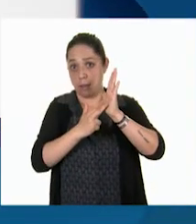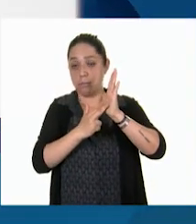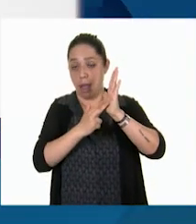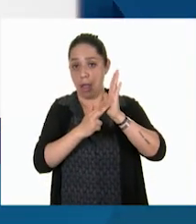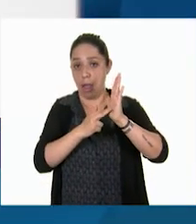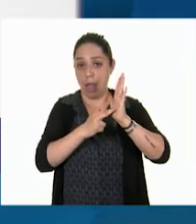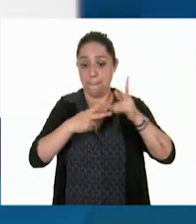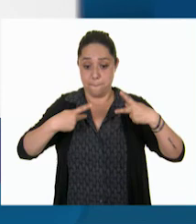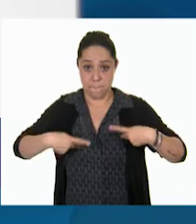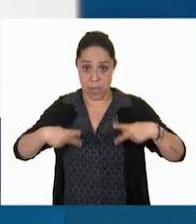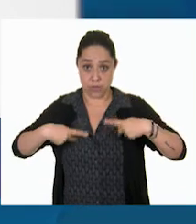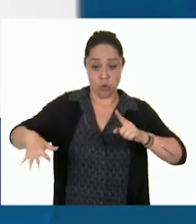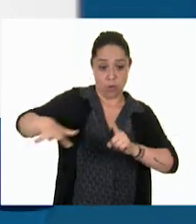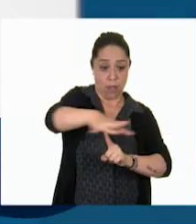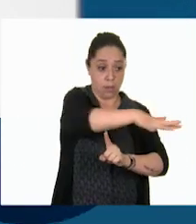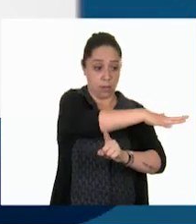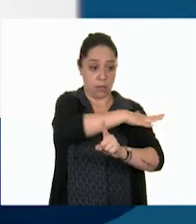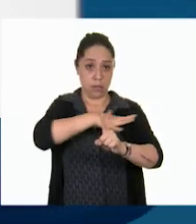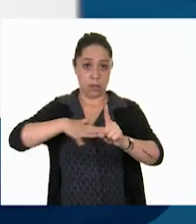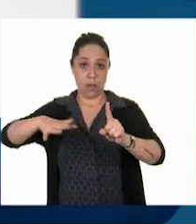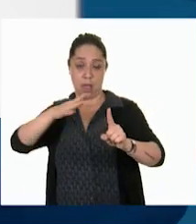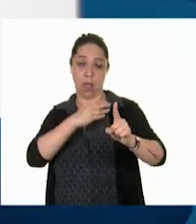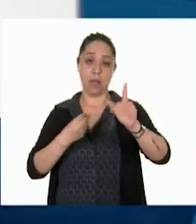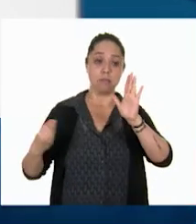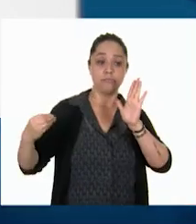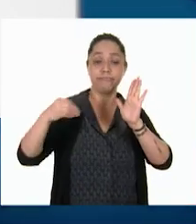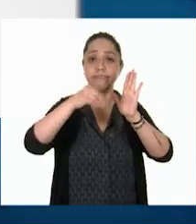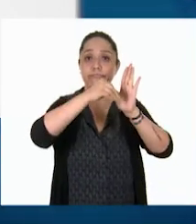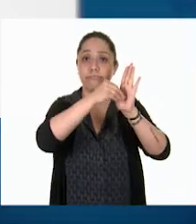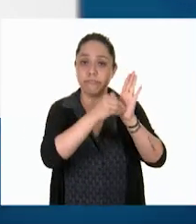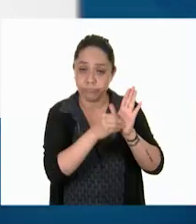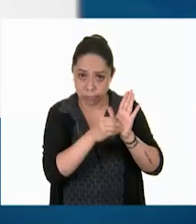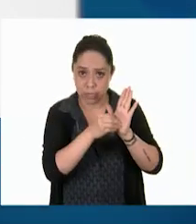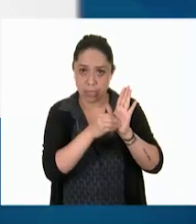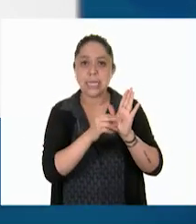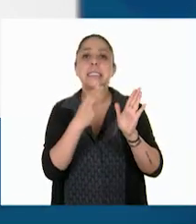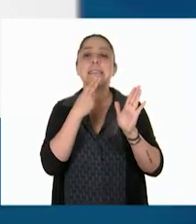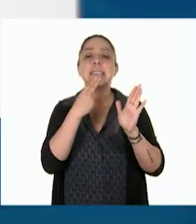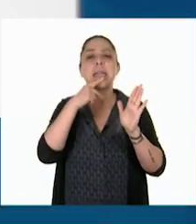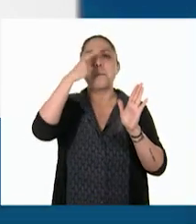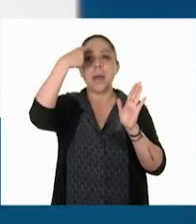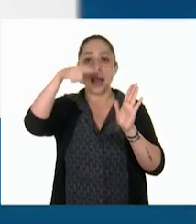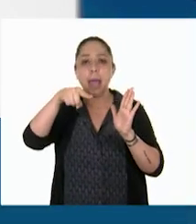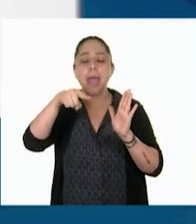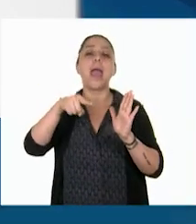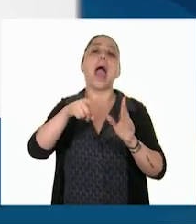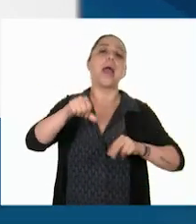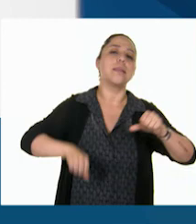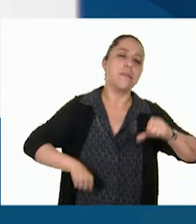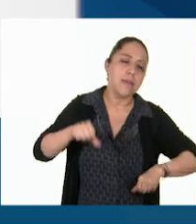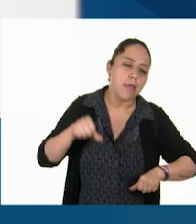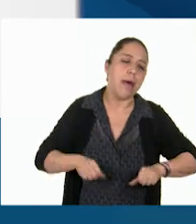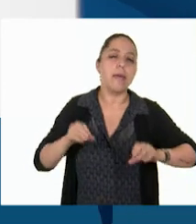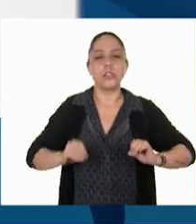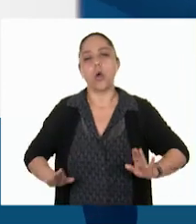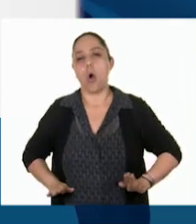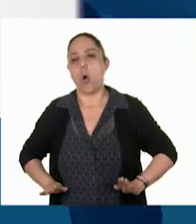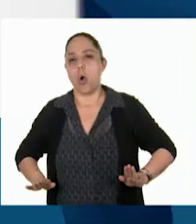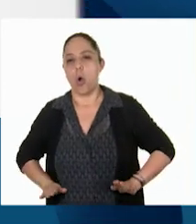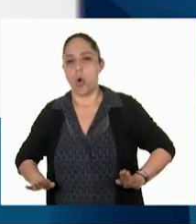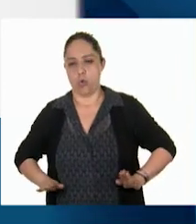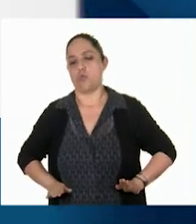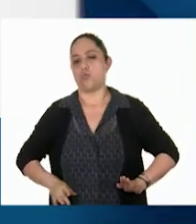su principal función consiste en ajustar determinadas conductas o actividades. Un ejemplo de norma